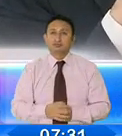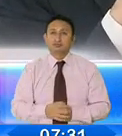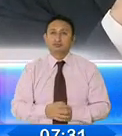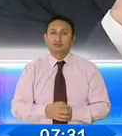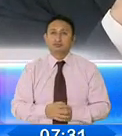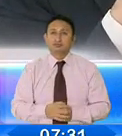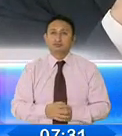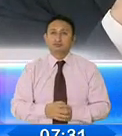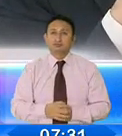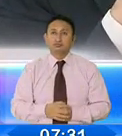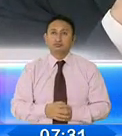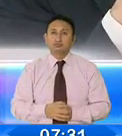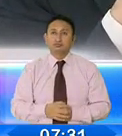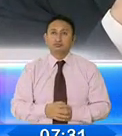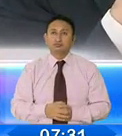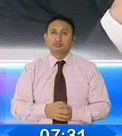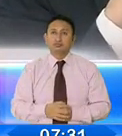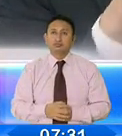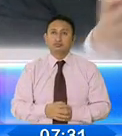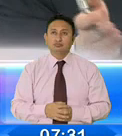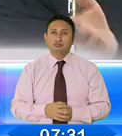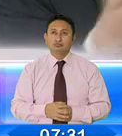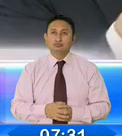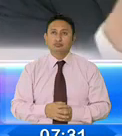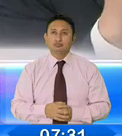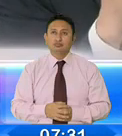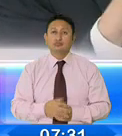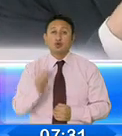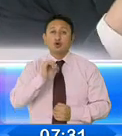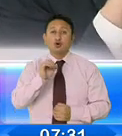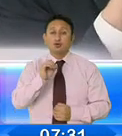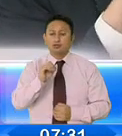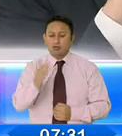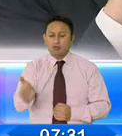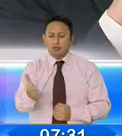Siempre la multa al ciudadano. ¿O le van a mandar a la casa en paz?